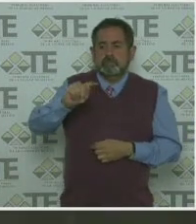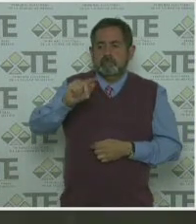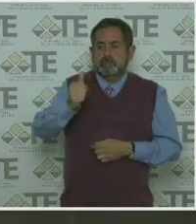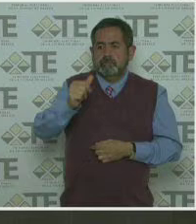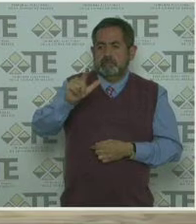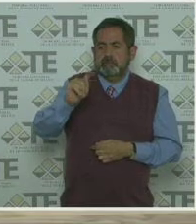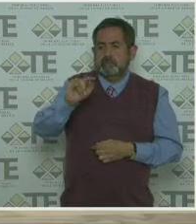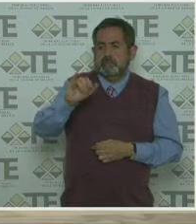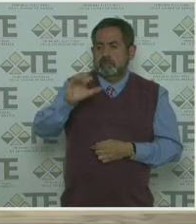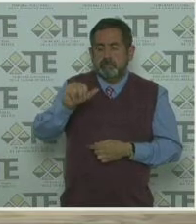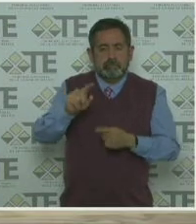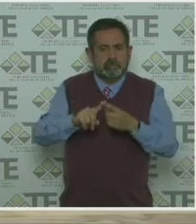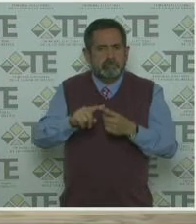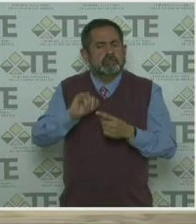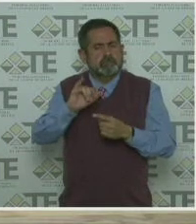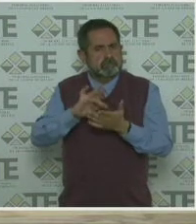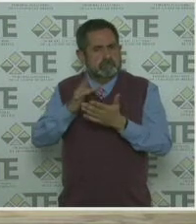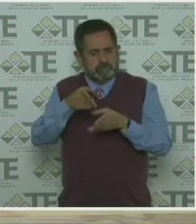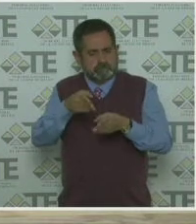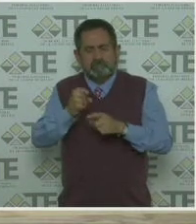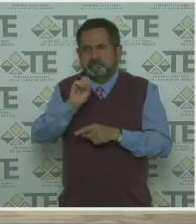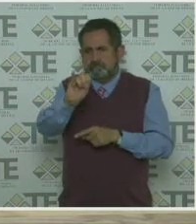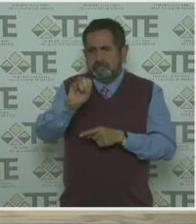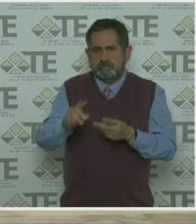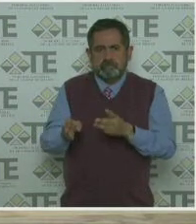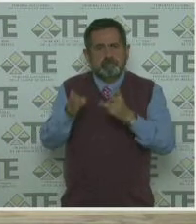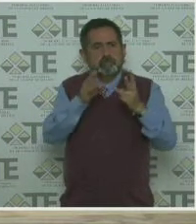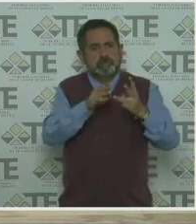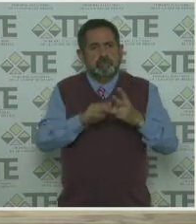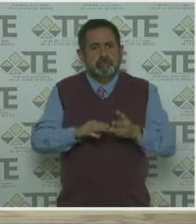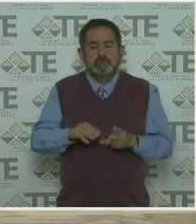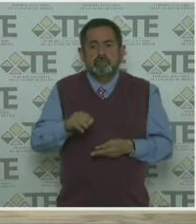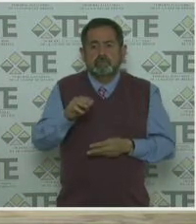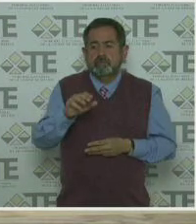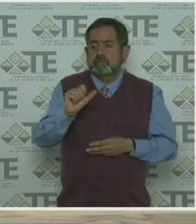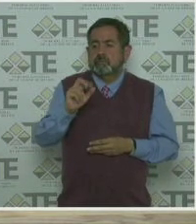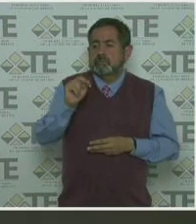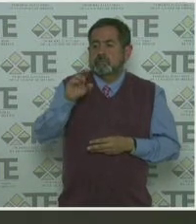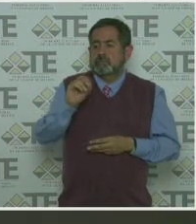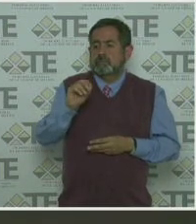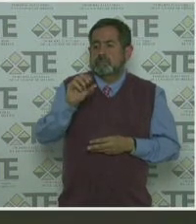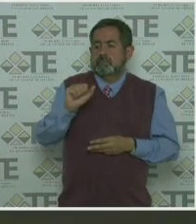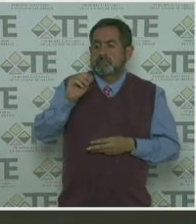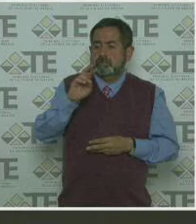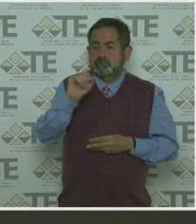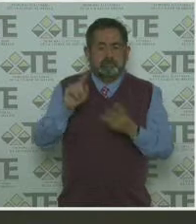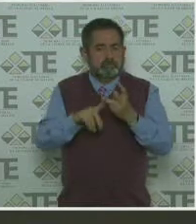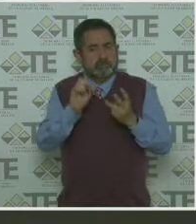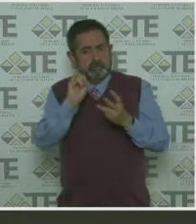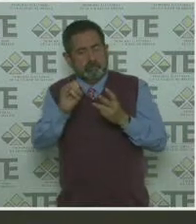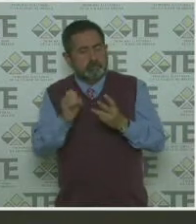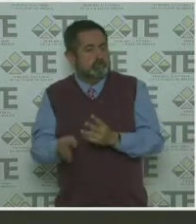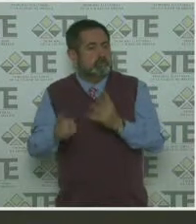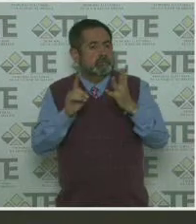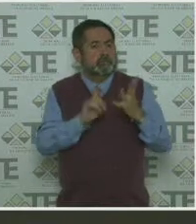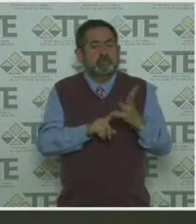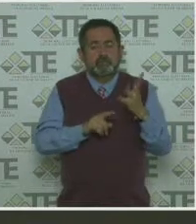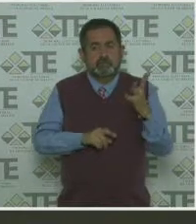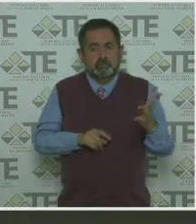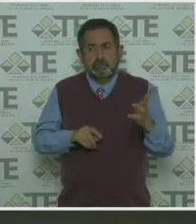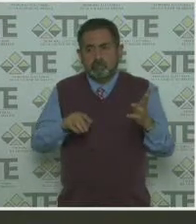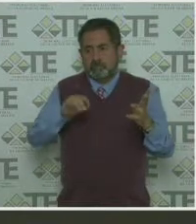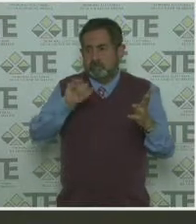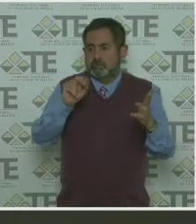Marta Leticia Mercado Ramírez. Gracias, secretario. A favor de la cuenta. Muchas gracias. Magistrado Armando Ambris Hernández. A favor del proyecto. Le